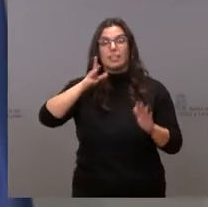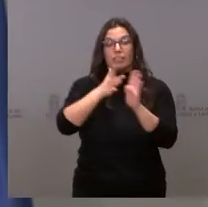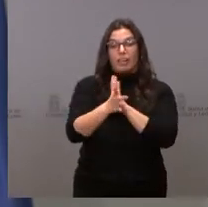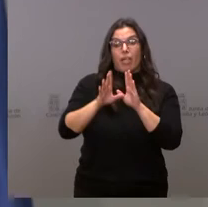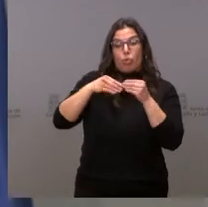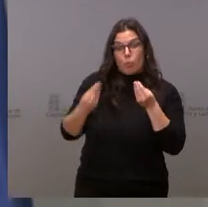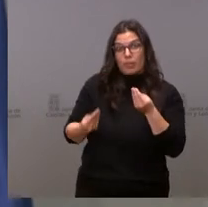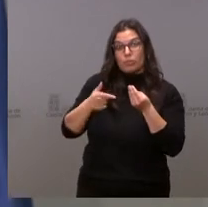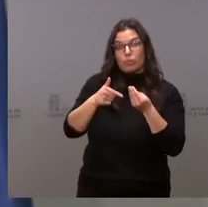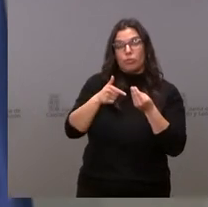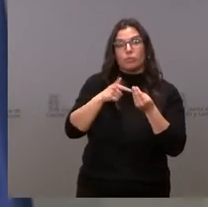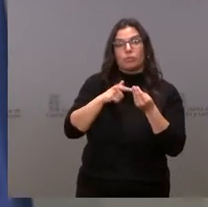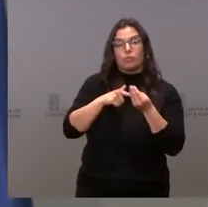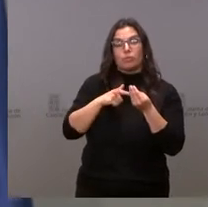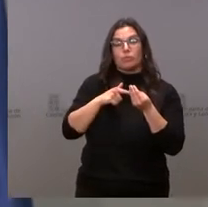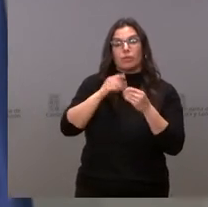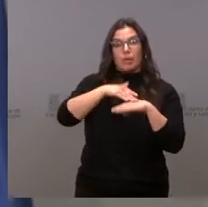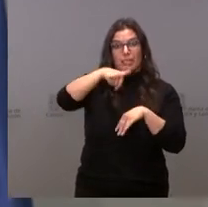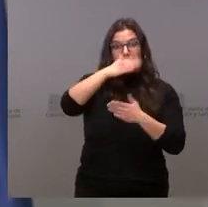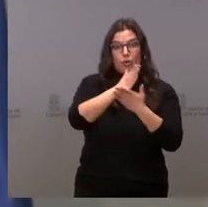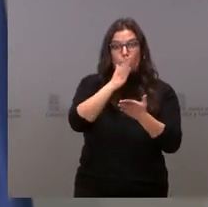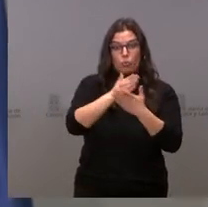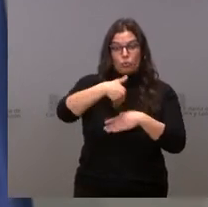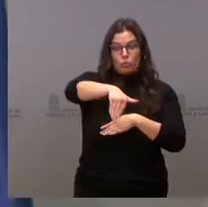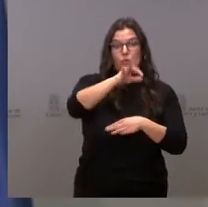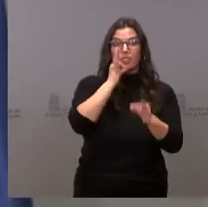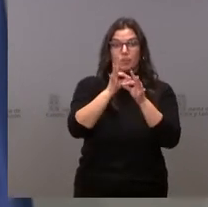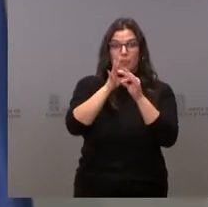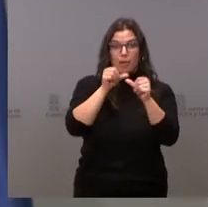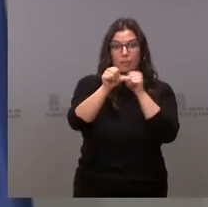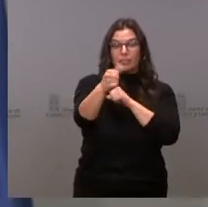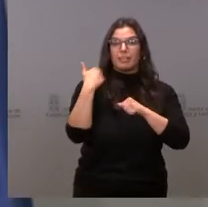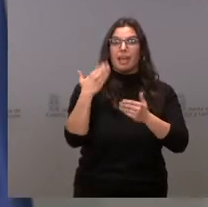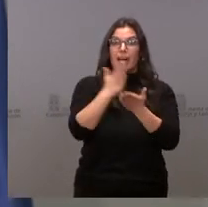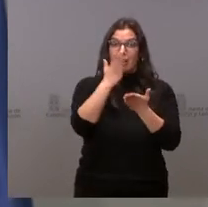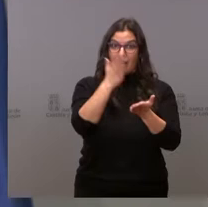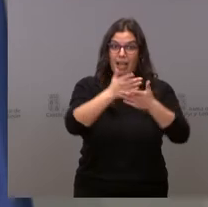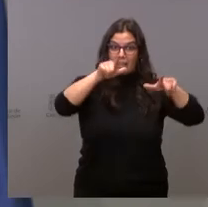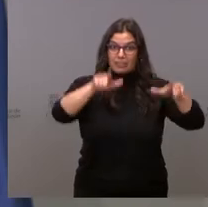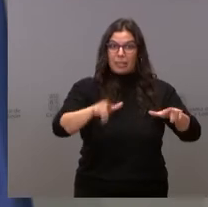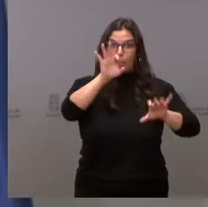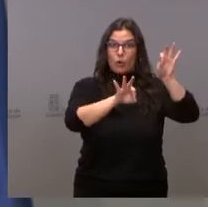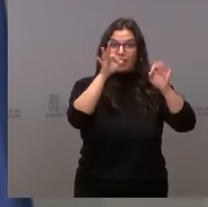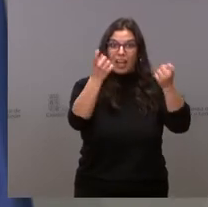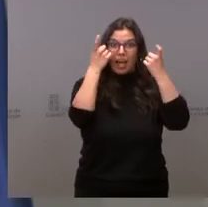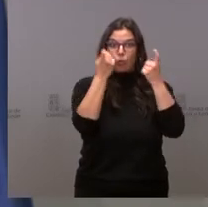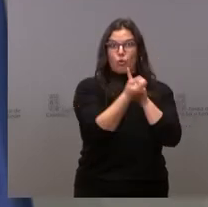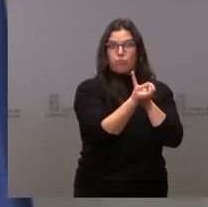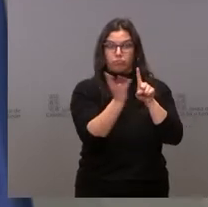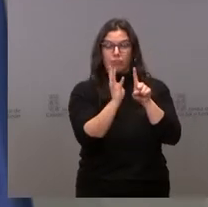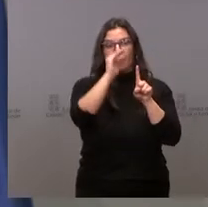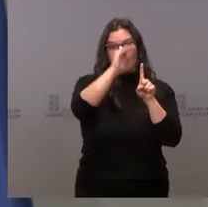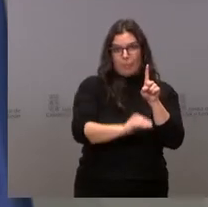ya en este curso a partir del mes de septiembre se baja la ratio como se había anunciado de tal forma que estas ratios quedan